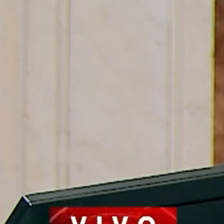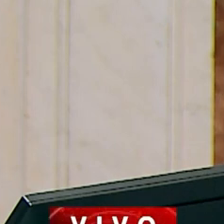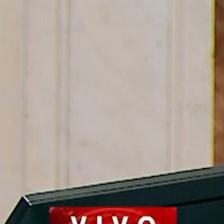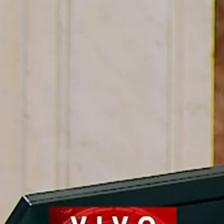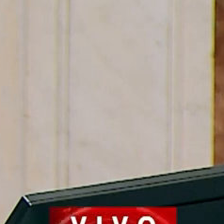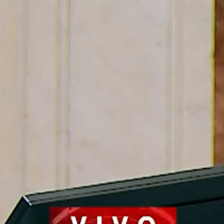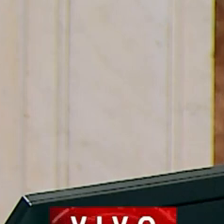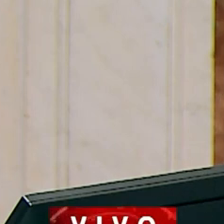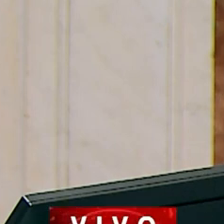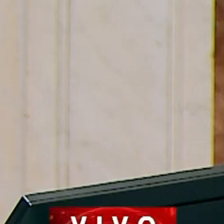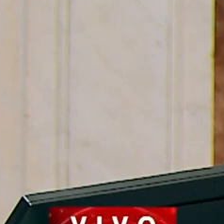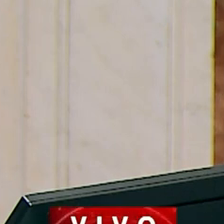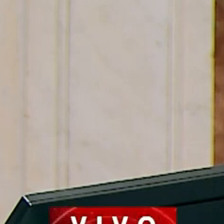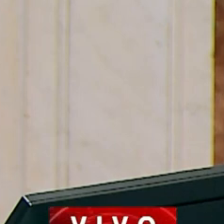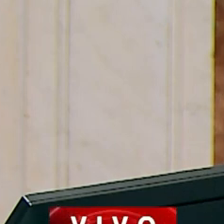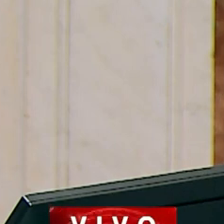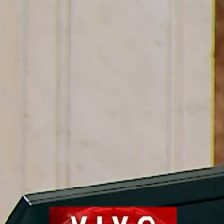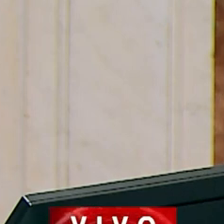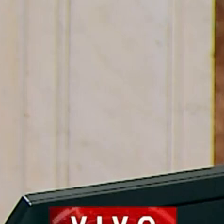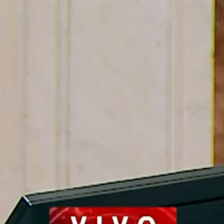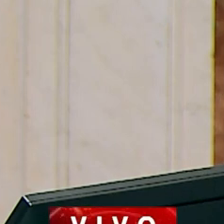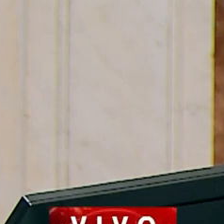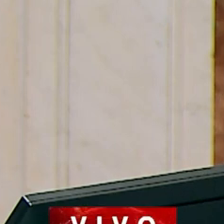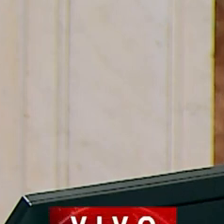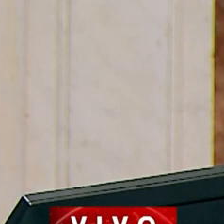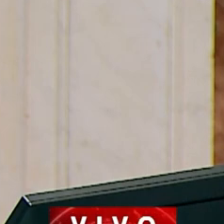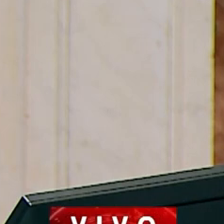Asuntos Constitucionales. En el uso de la palabra, la diputada